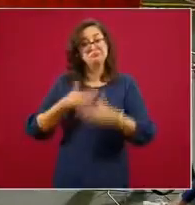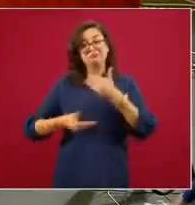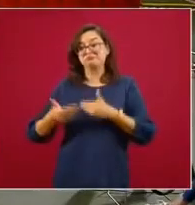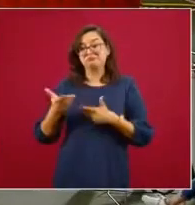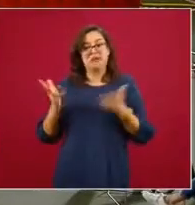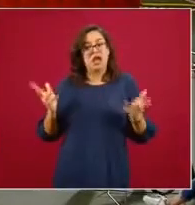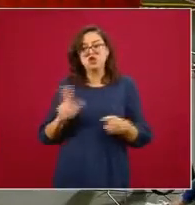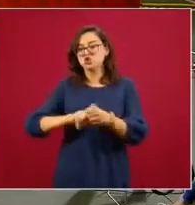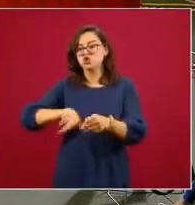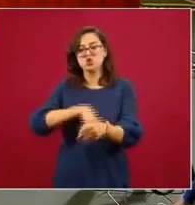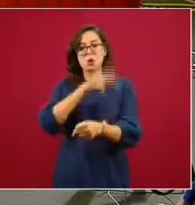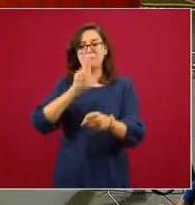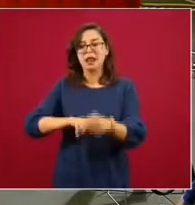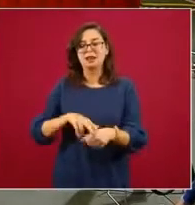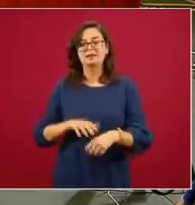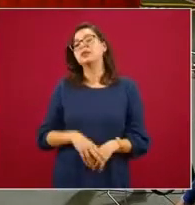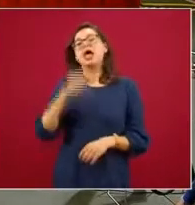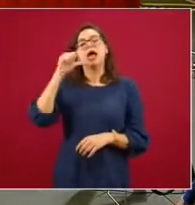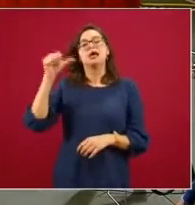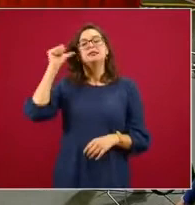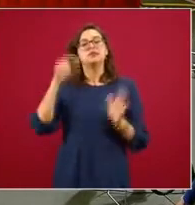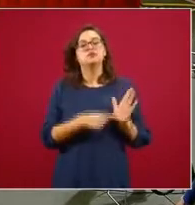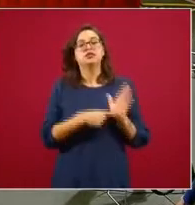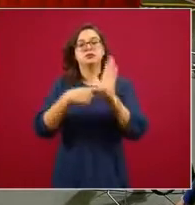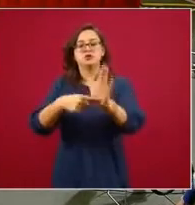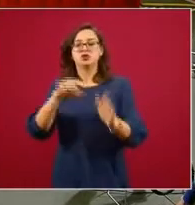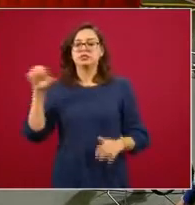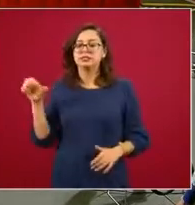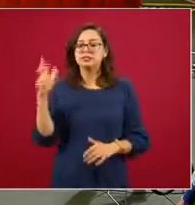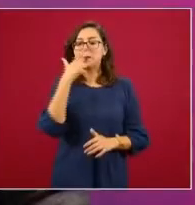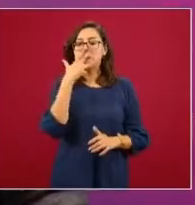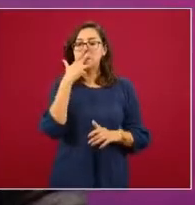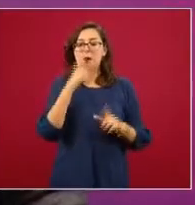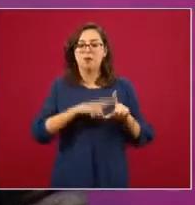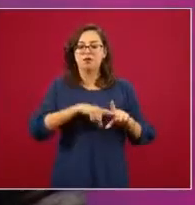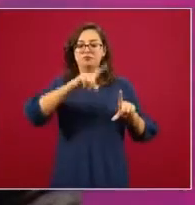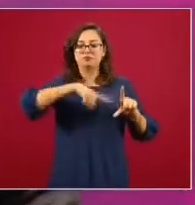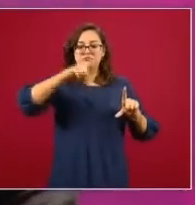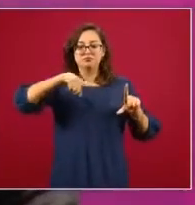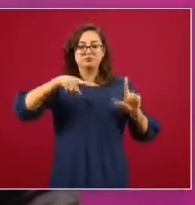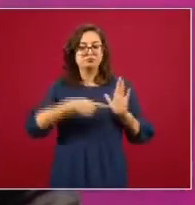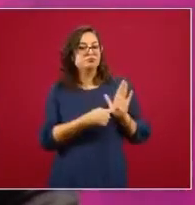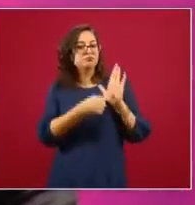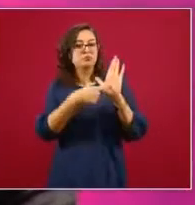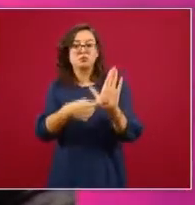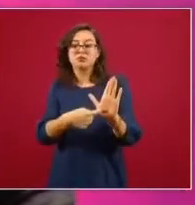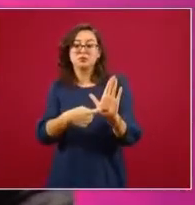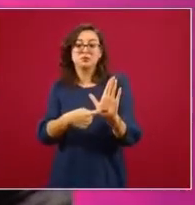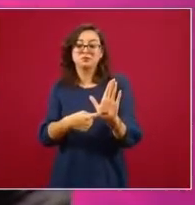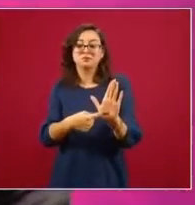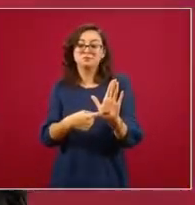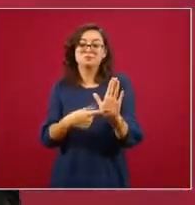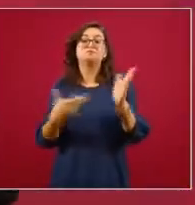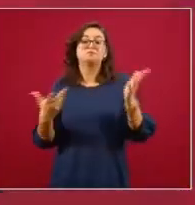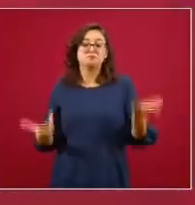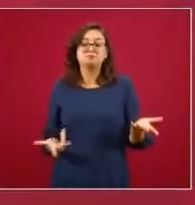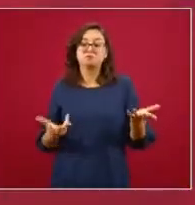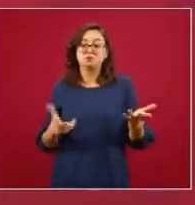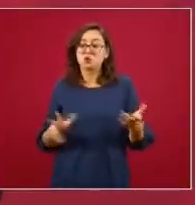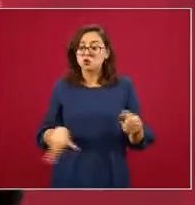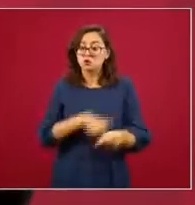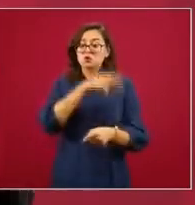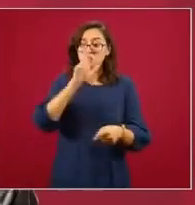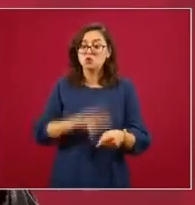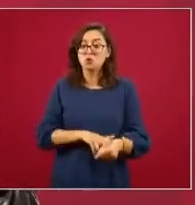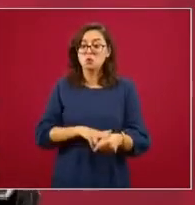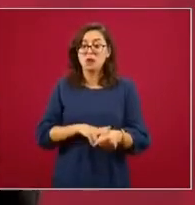Ayer mostrábamos una gráfica, la de Chihuahua, y enfatizábamos este aspecto. Es completamente esperable que